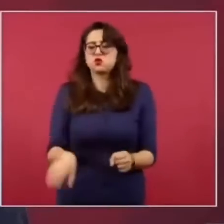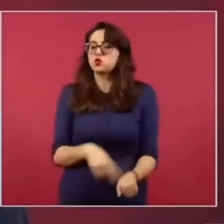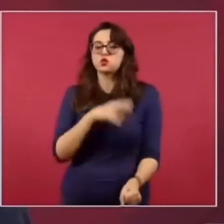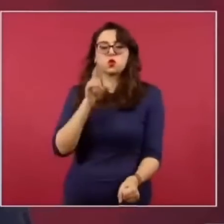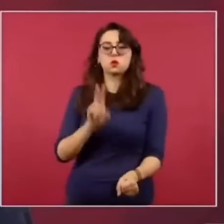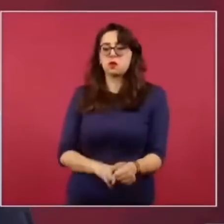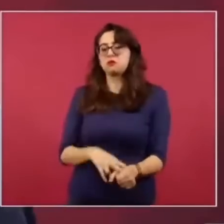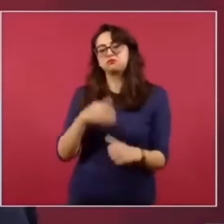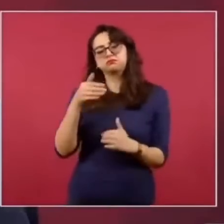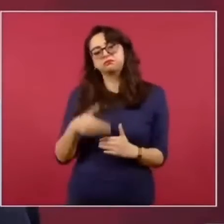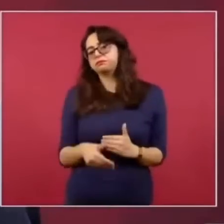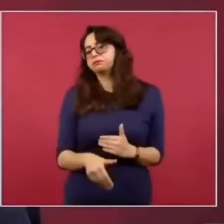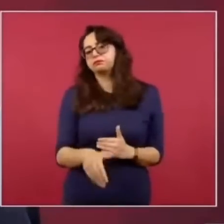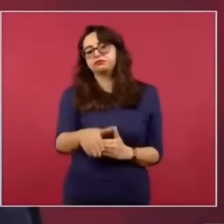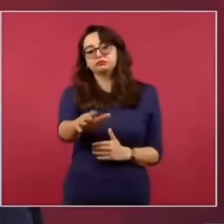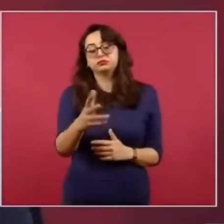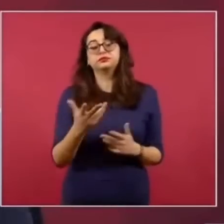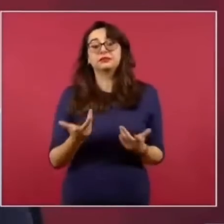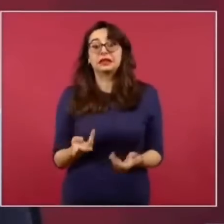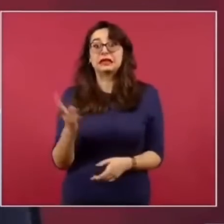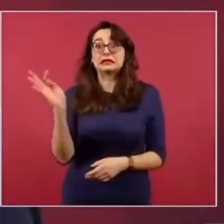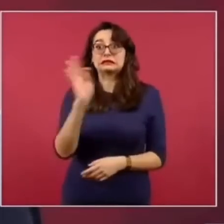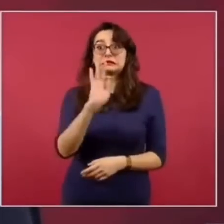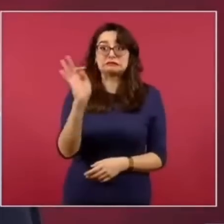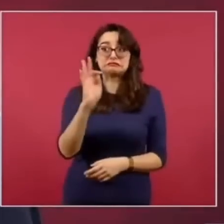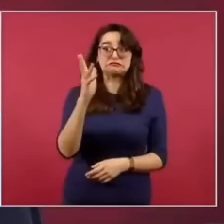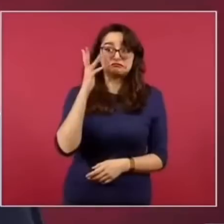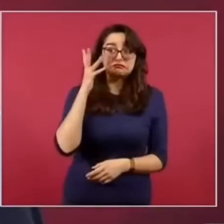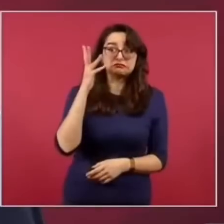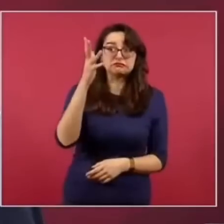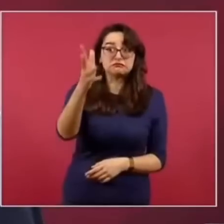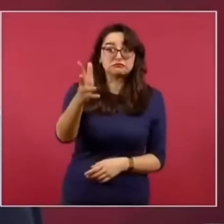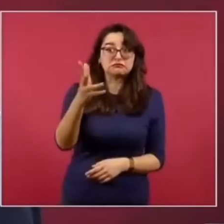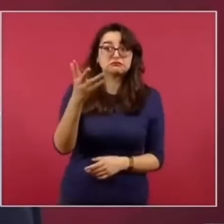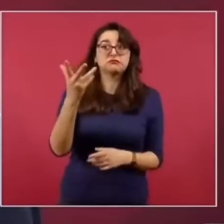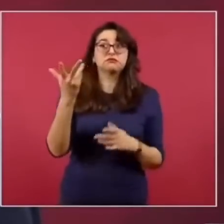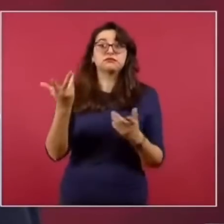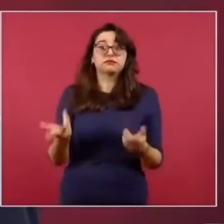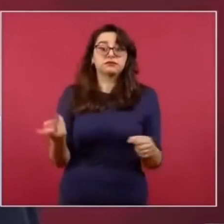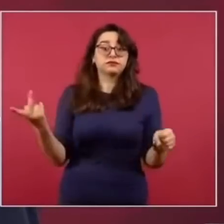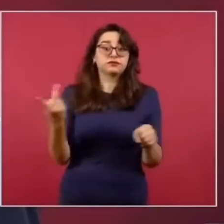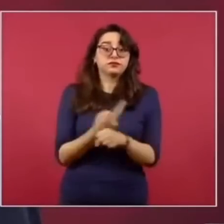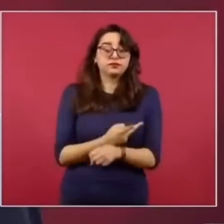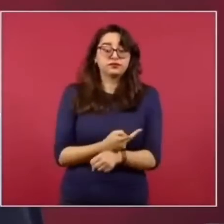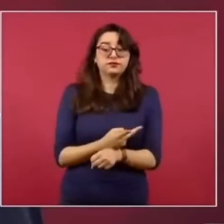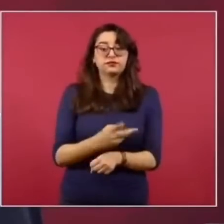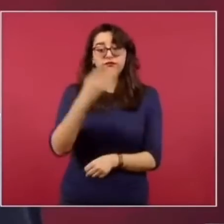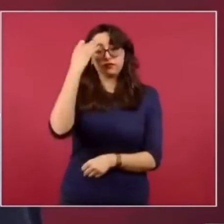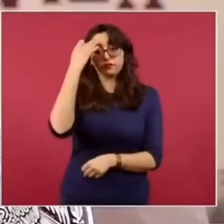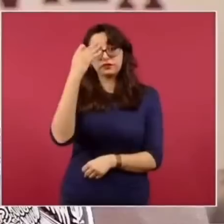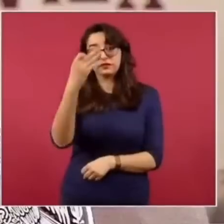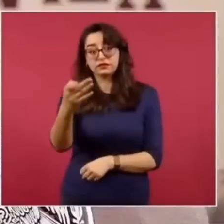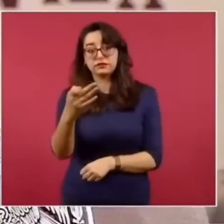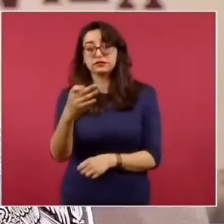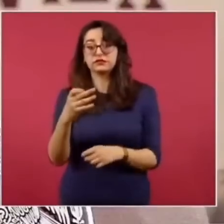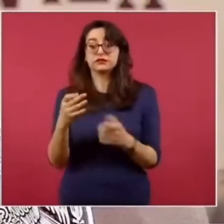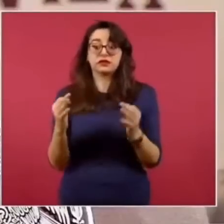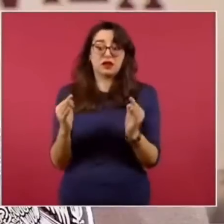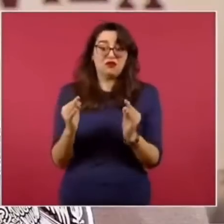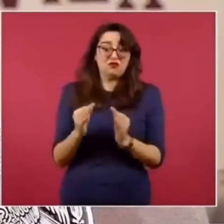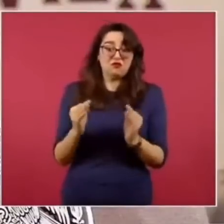la expectativa que hay para todo el mundo, que esta enfermedad, el COVID-19, la infección por